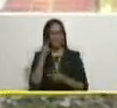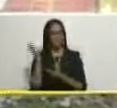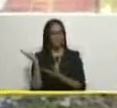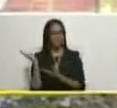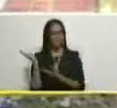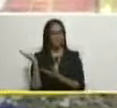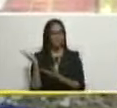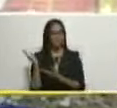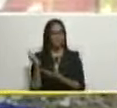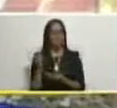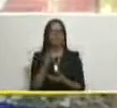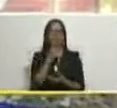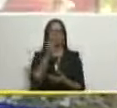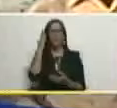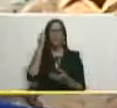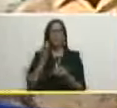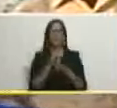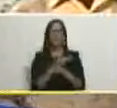¿Quiénes saben jugar básquet?